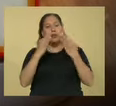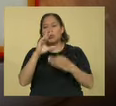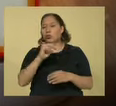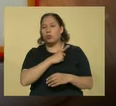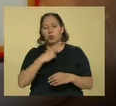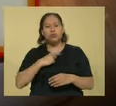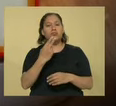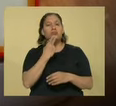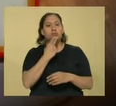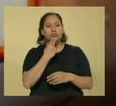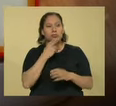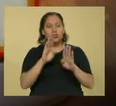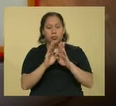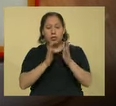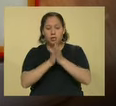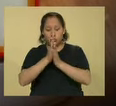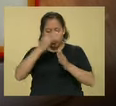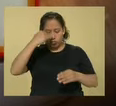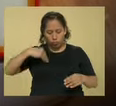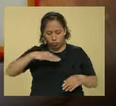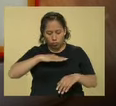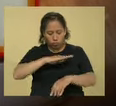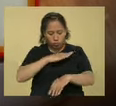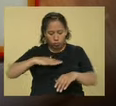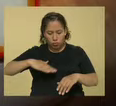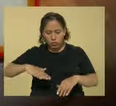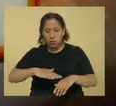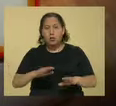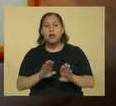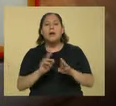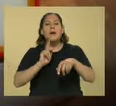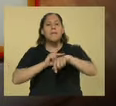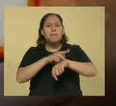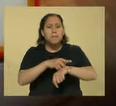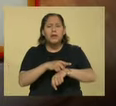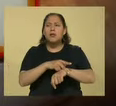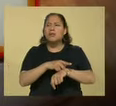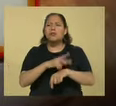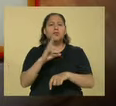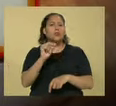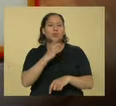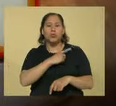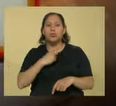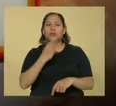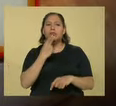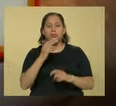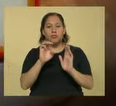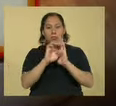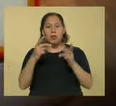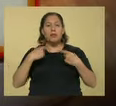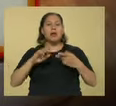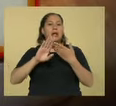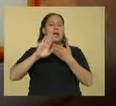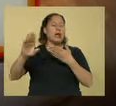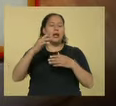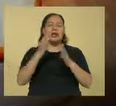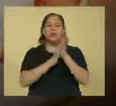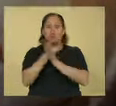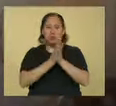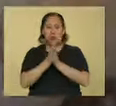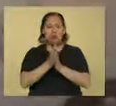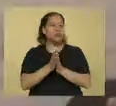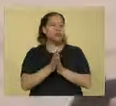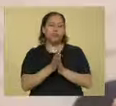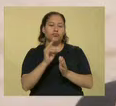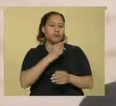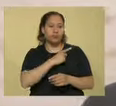tratamiento de envoltura de chocolate? Cuando la piel viene, ¿en qué situación no la recomiendas? Cuando son alérgicos al chocolate, ahí sí no